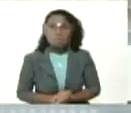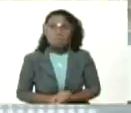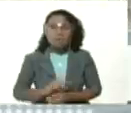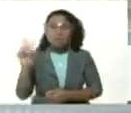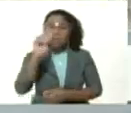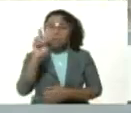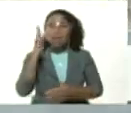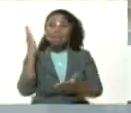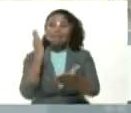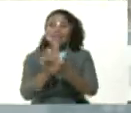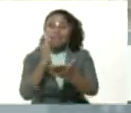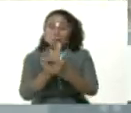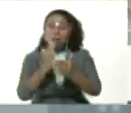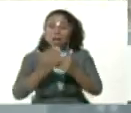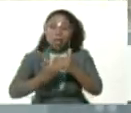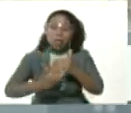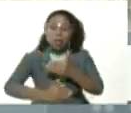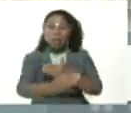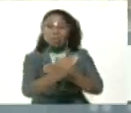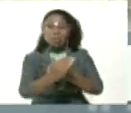Venezuela siempre hacia adelante.